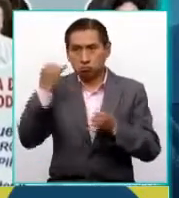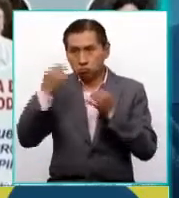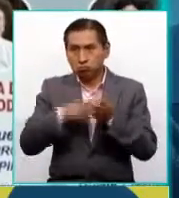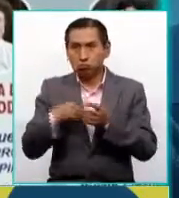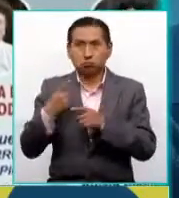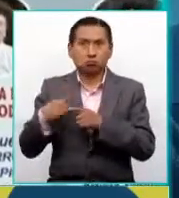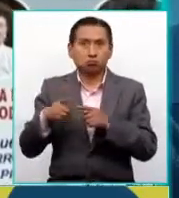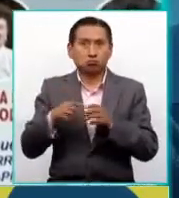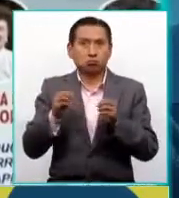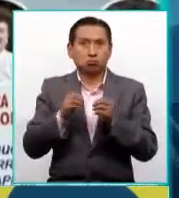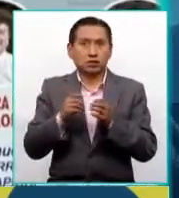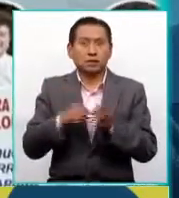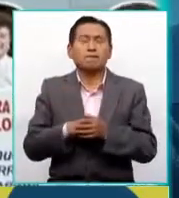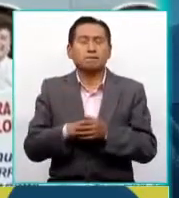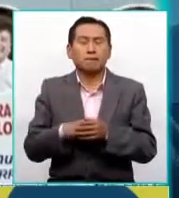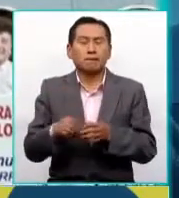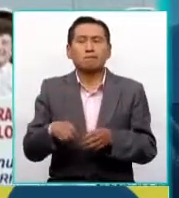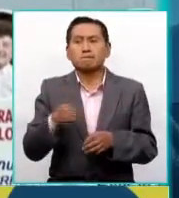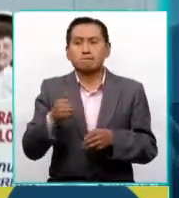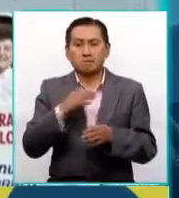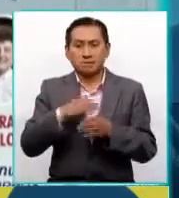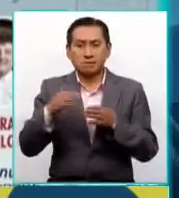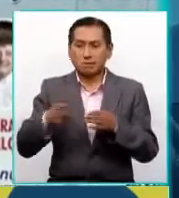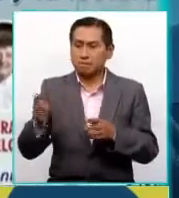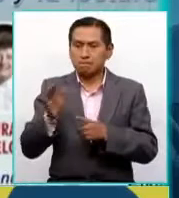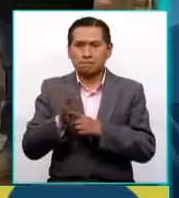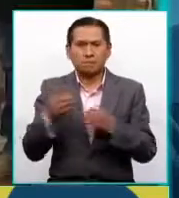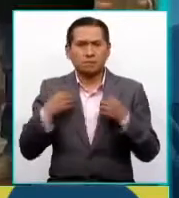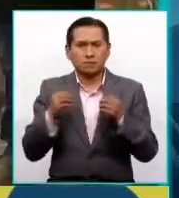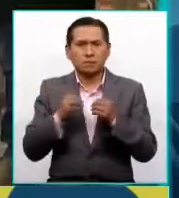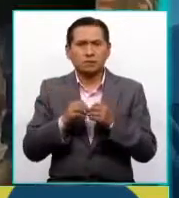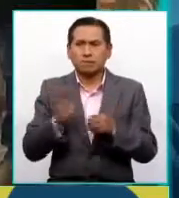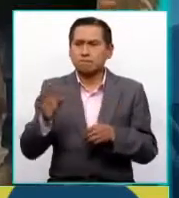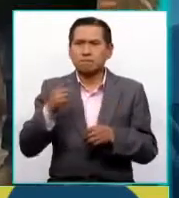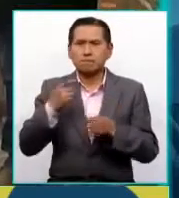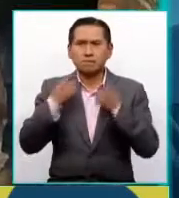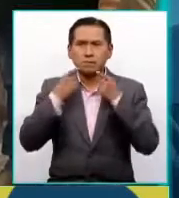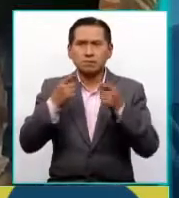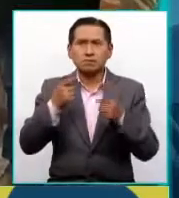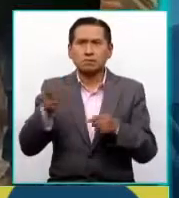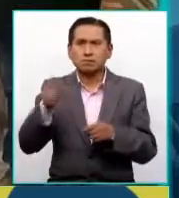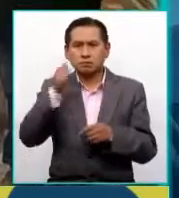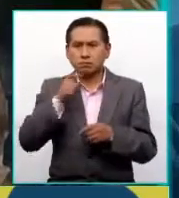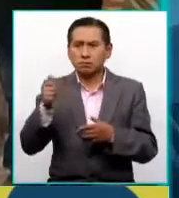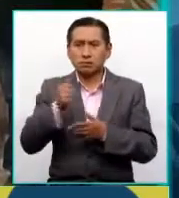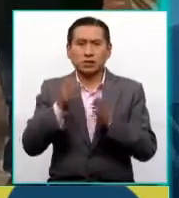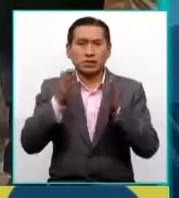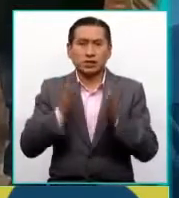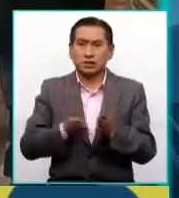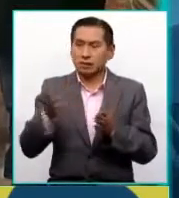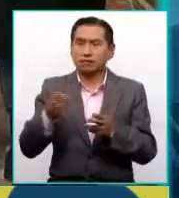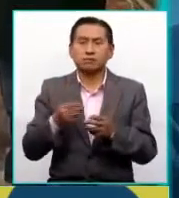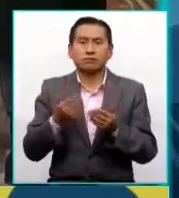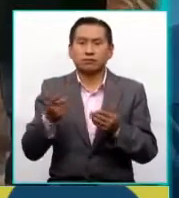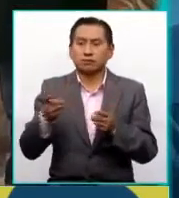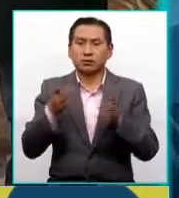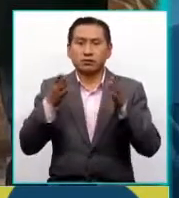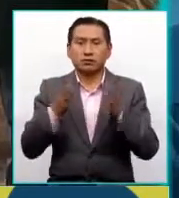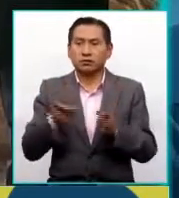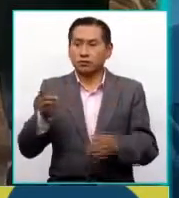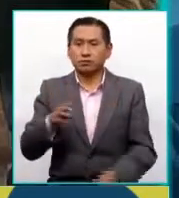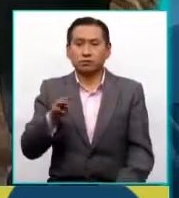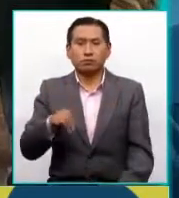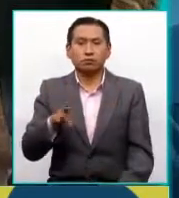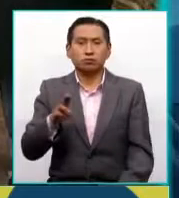interpretación, etcétera. Y cierra nuestro panel la conocida artista plástica, actualmente directora del